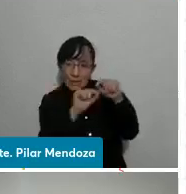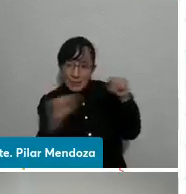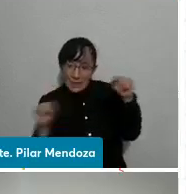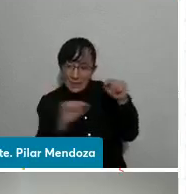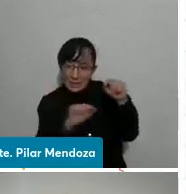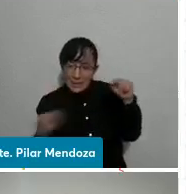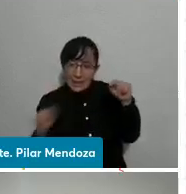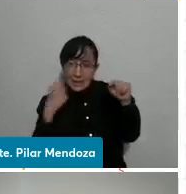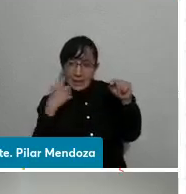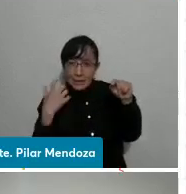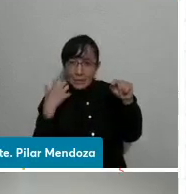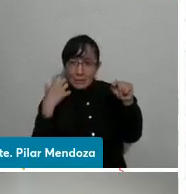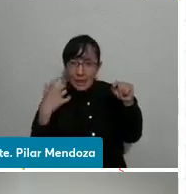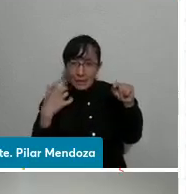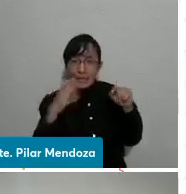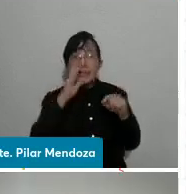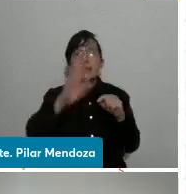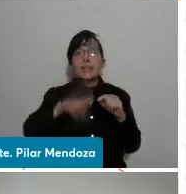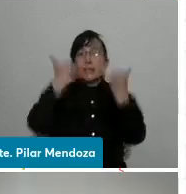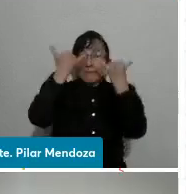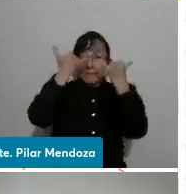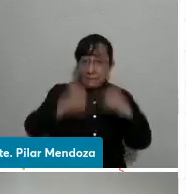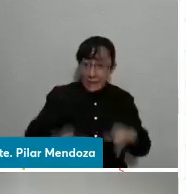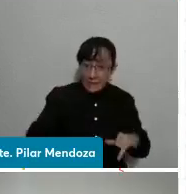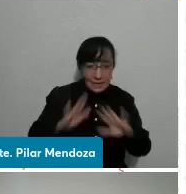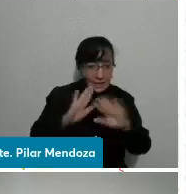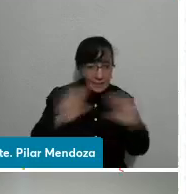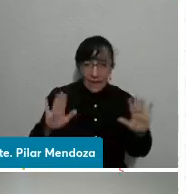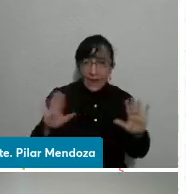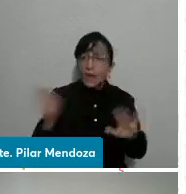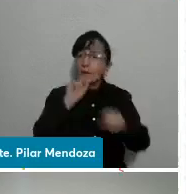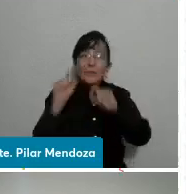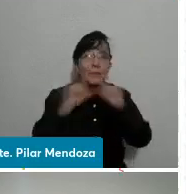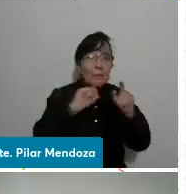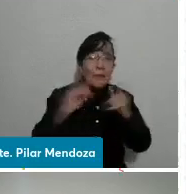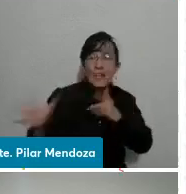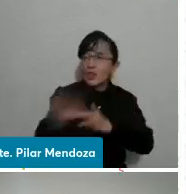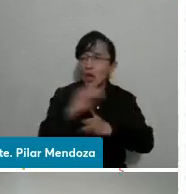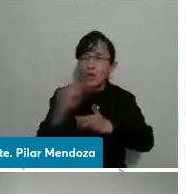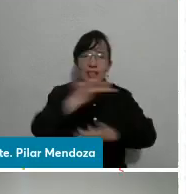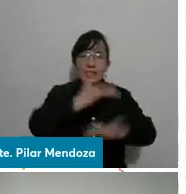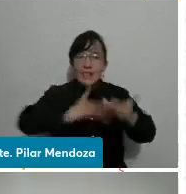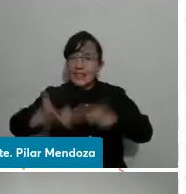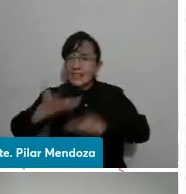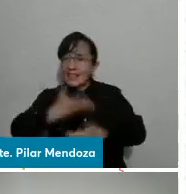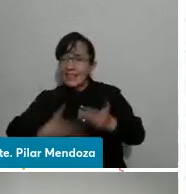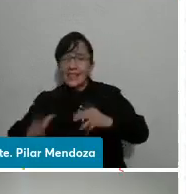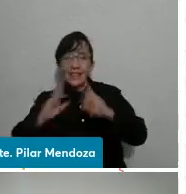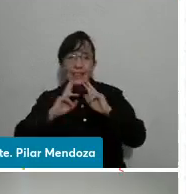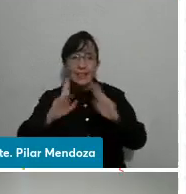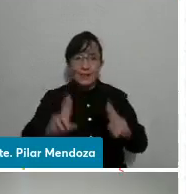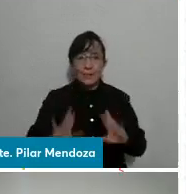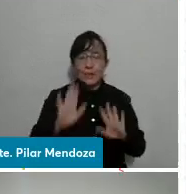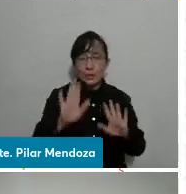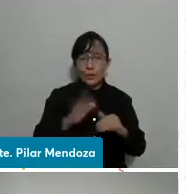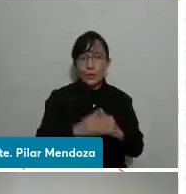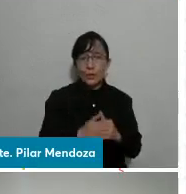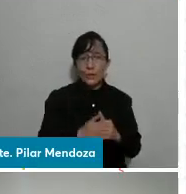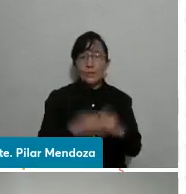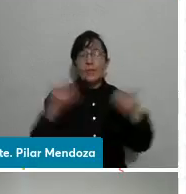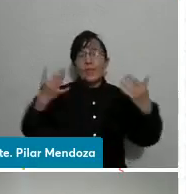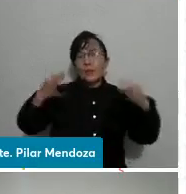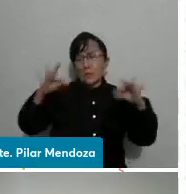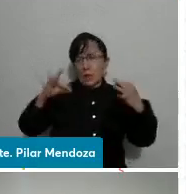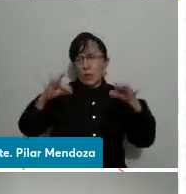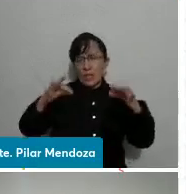Socializamos, hacemos la socialización en pleno y empezamos a mirar. Se les pasan pues, unas hojitas,